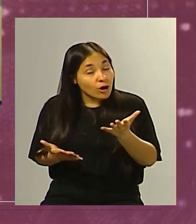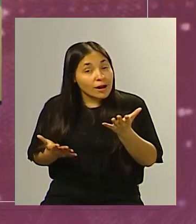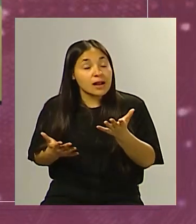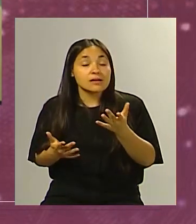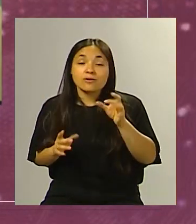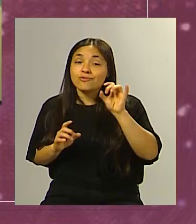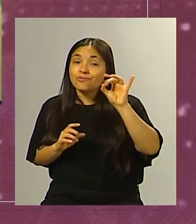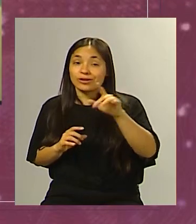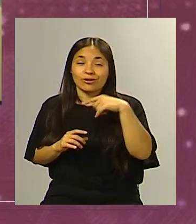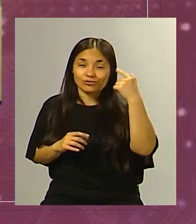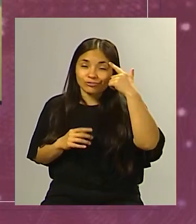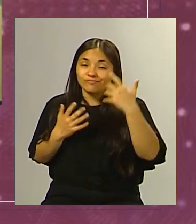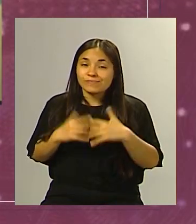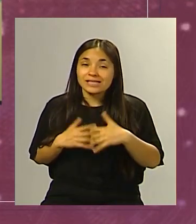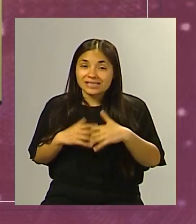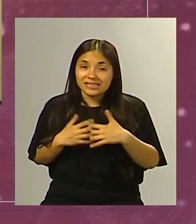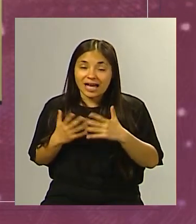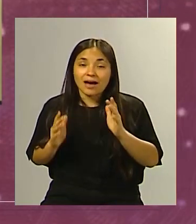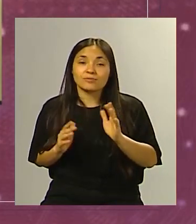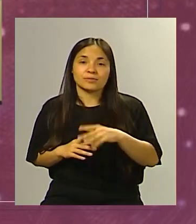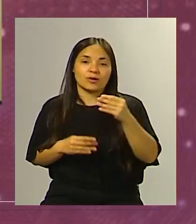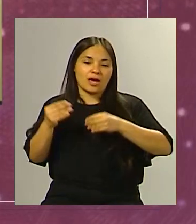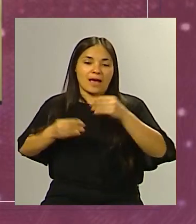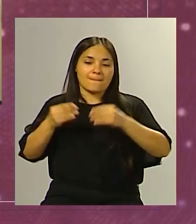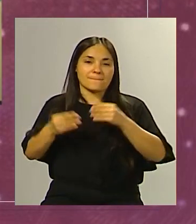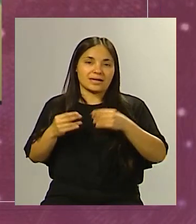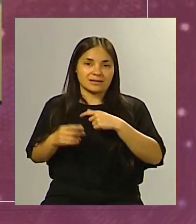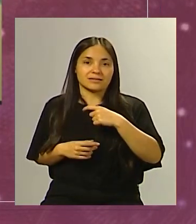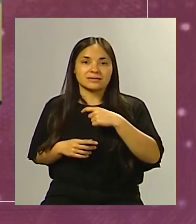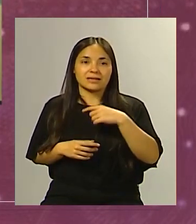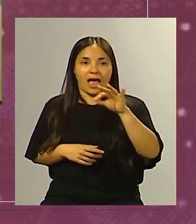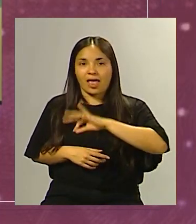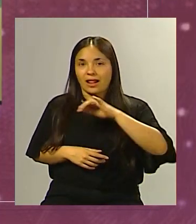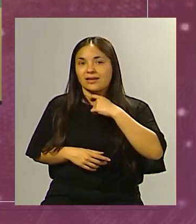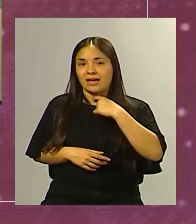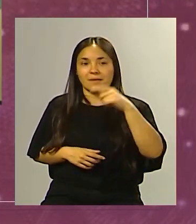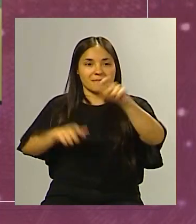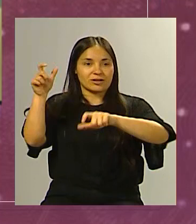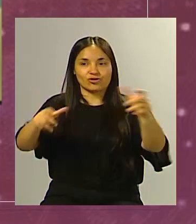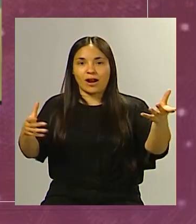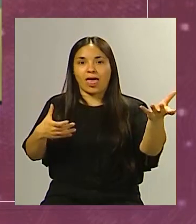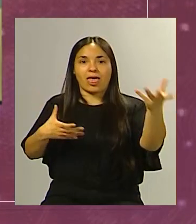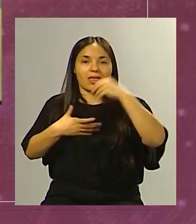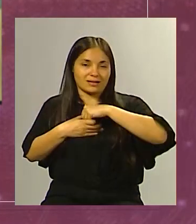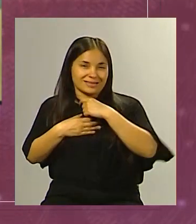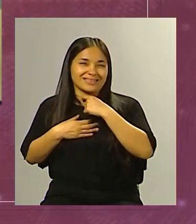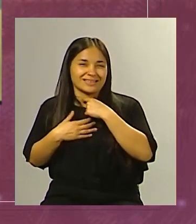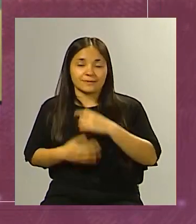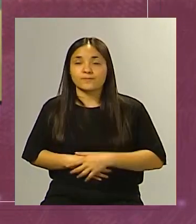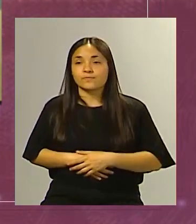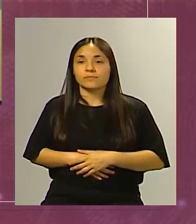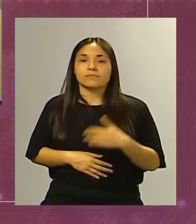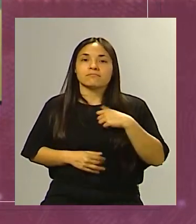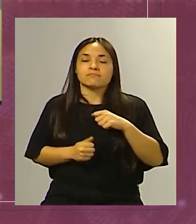nosotros estamos viendo, analizamos, porque obviamente como empresa uno quiere ganar mayor cantidad de clientes, ha sido esto de abrir el